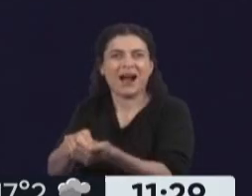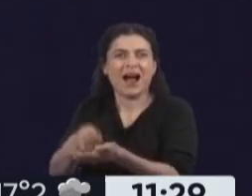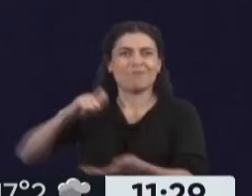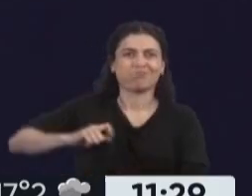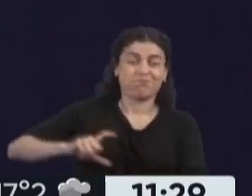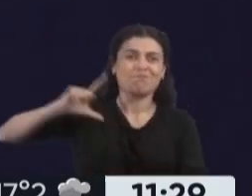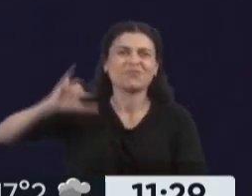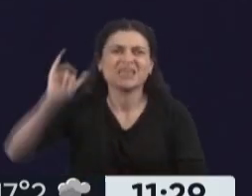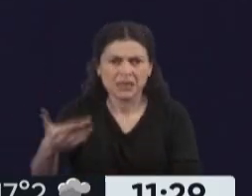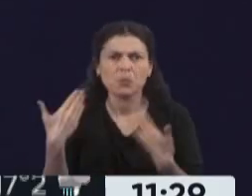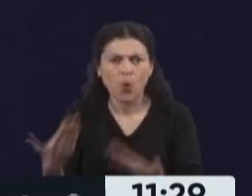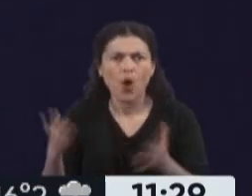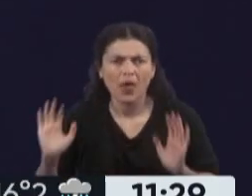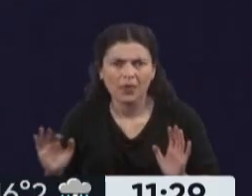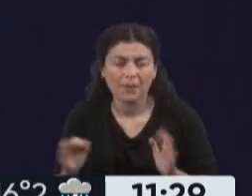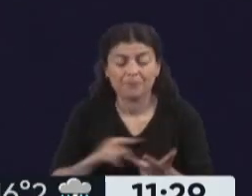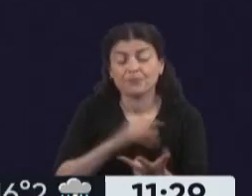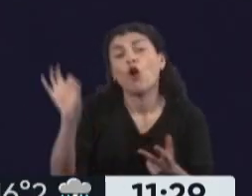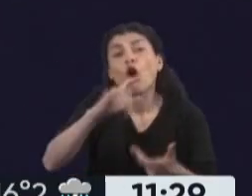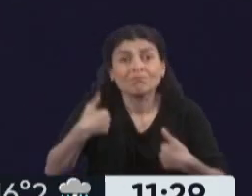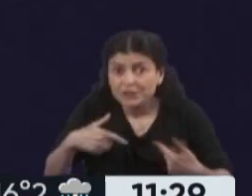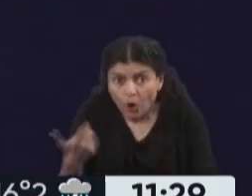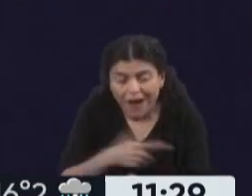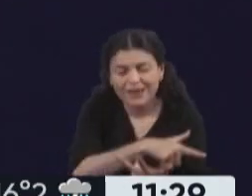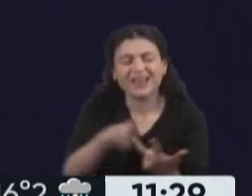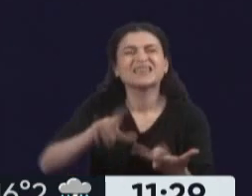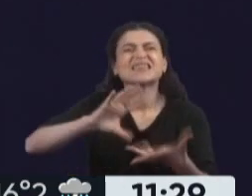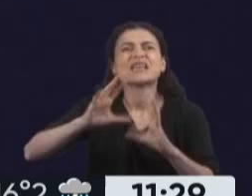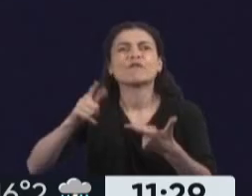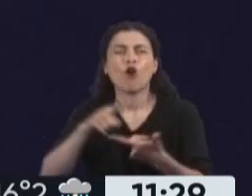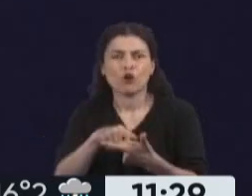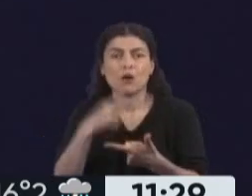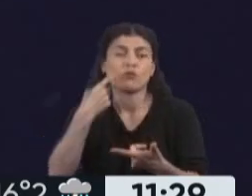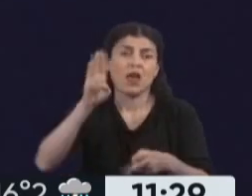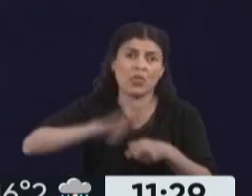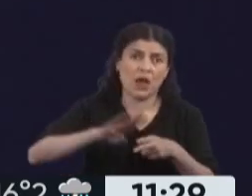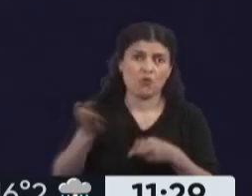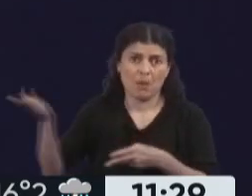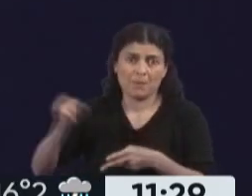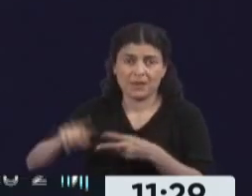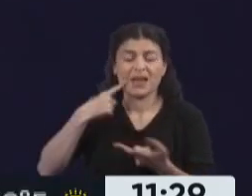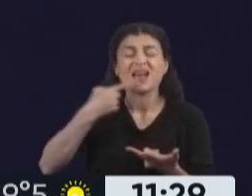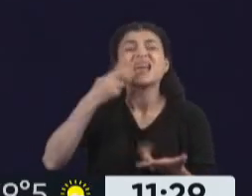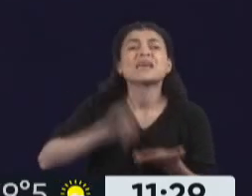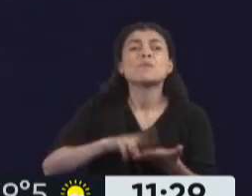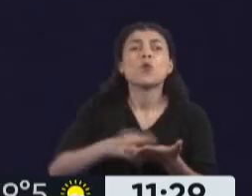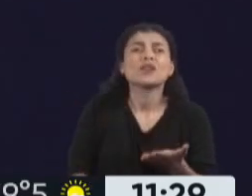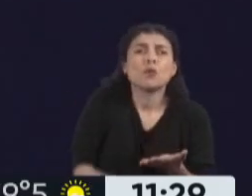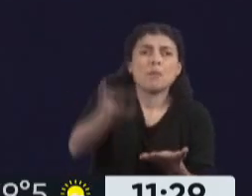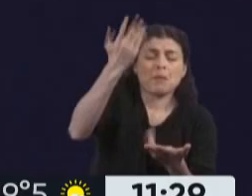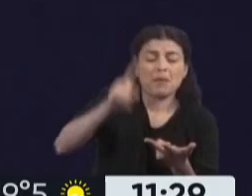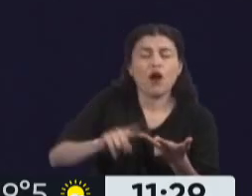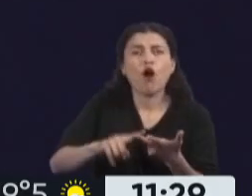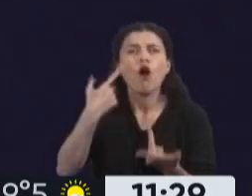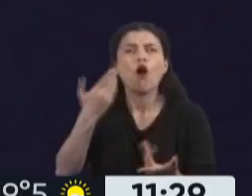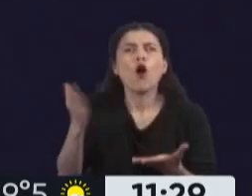indefectiblemente tiene tres opciones, digamos. Básicamente una es endeudarse, otra es subir impuestos y otra es emitir.